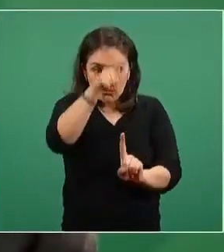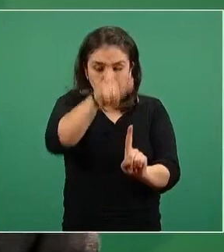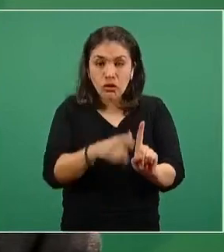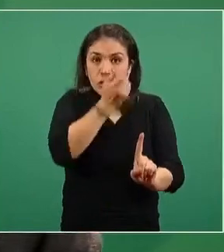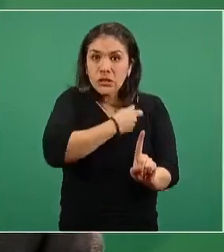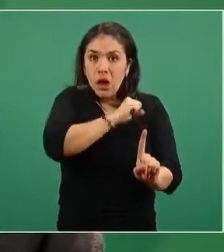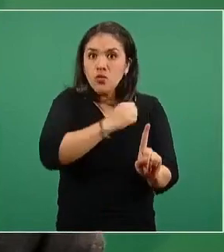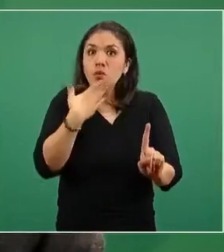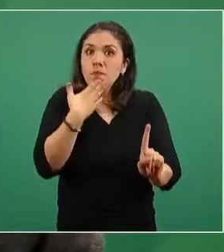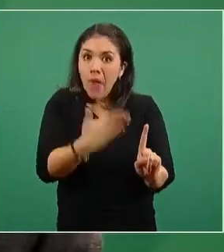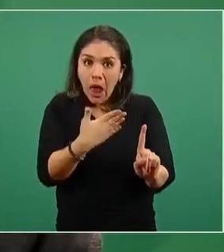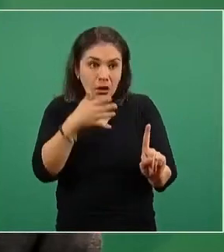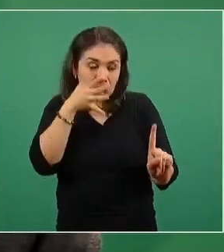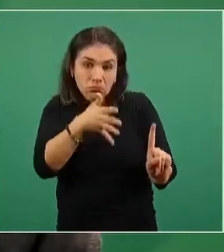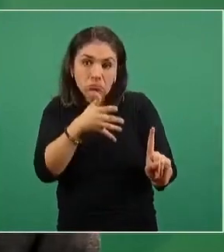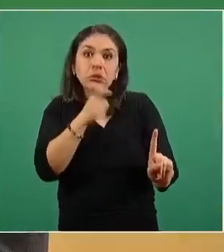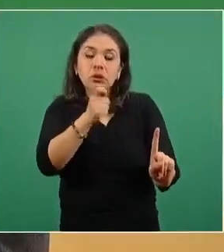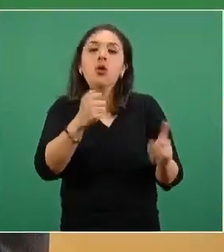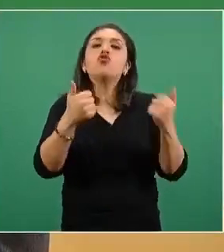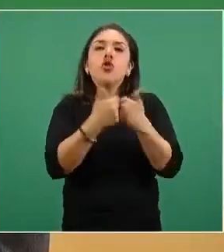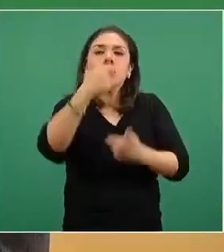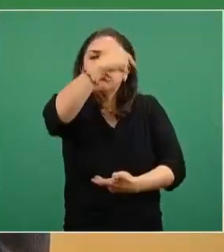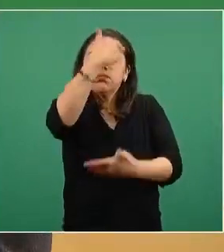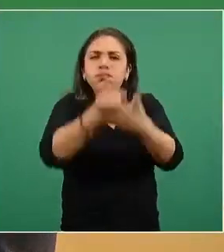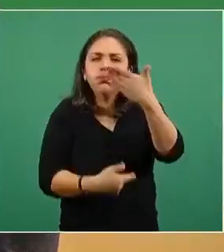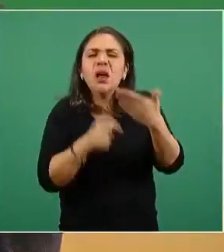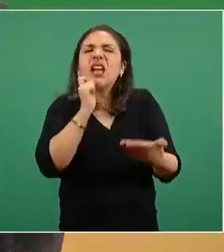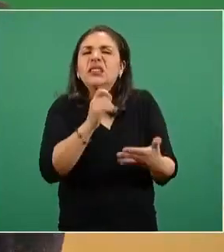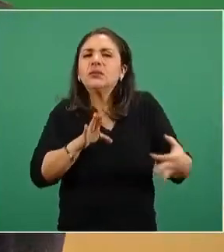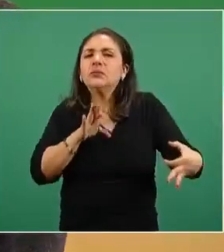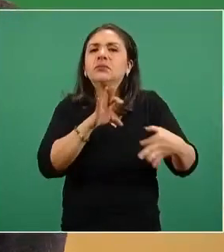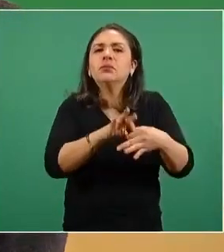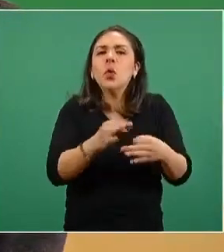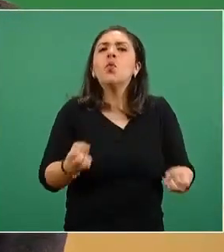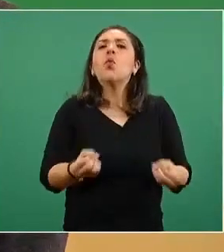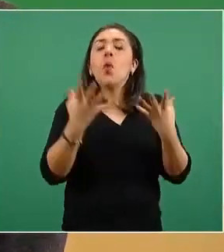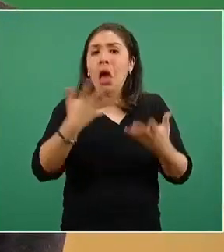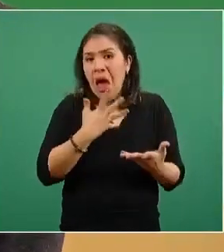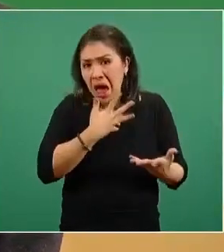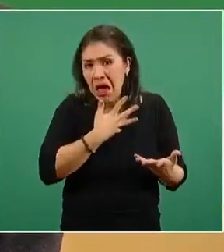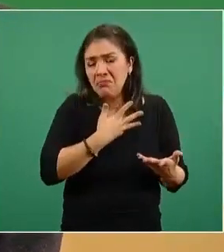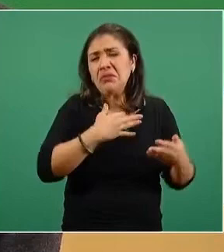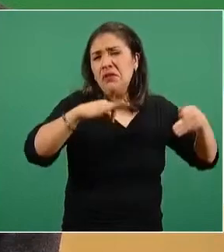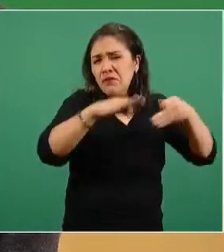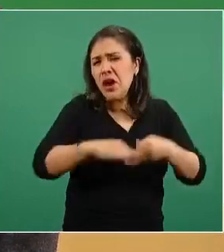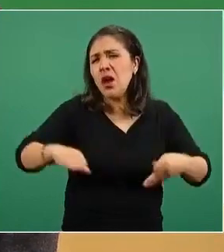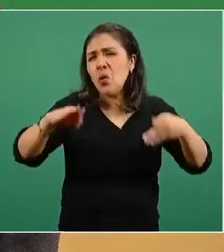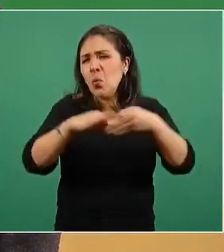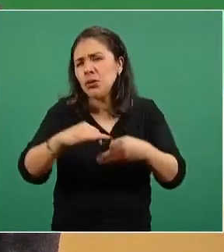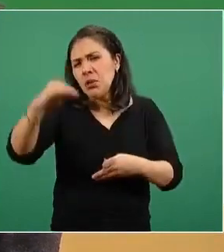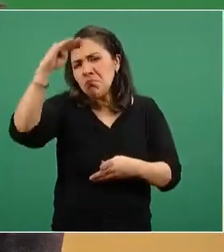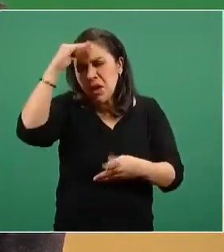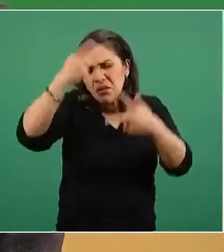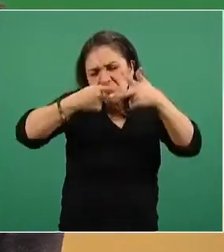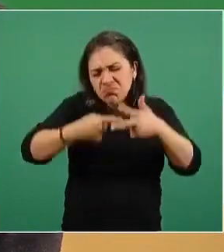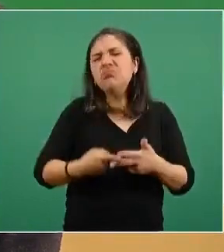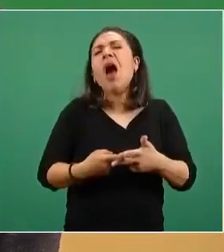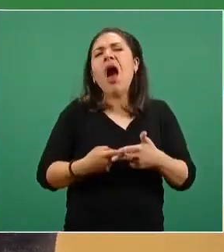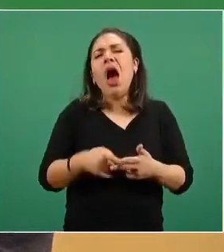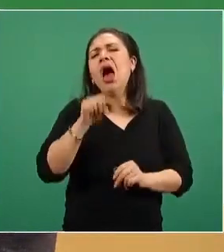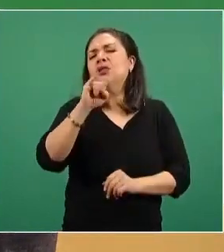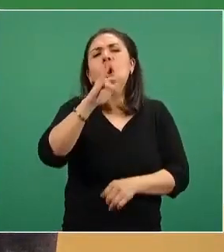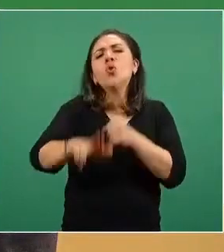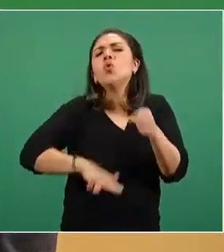que lo presenta, sino también la estadística relativa a eso, y existen frecuencias esperadas de este tipo